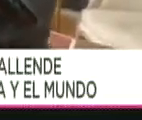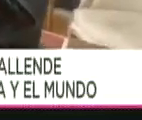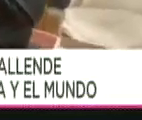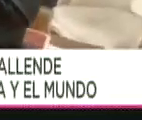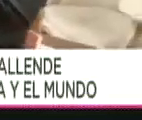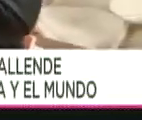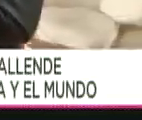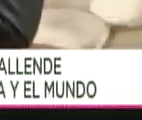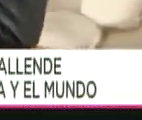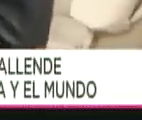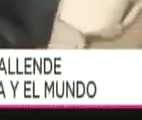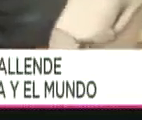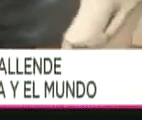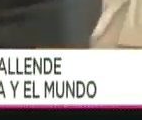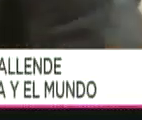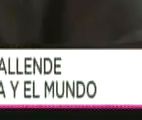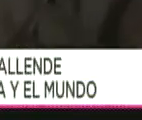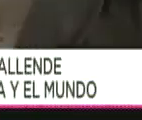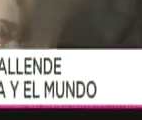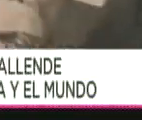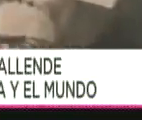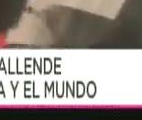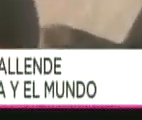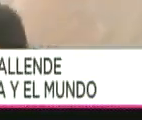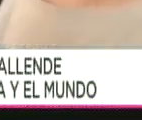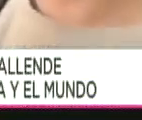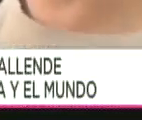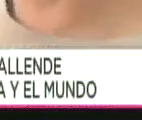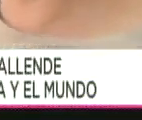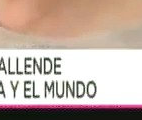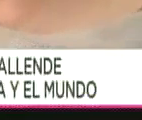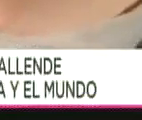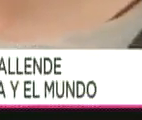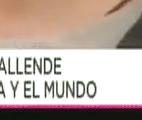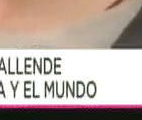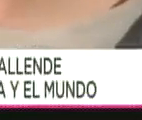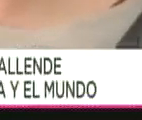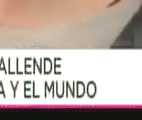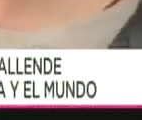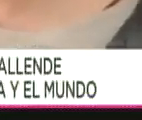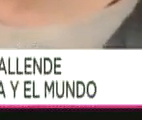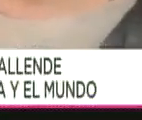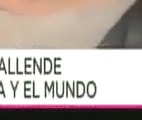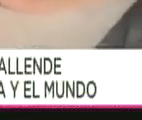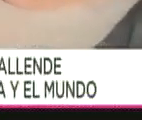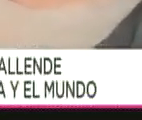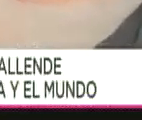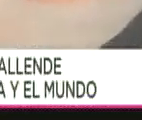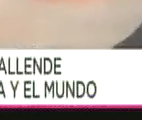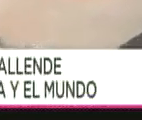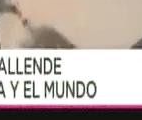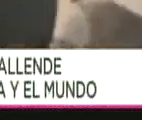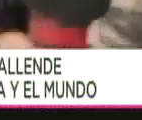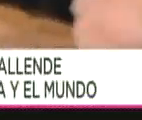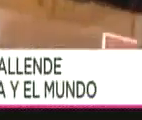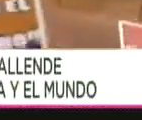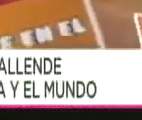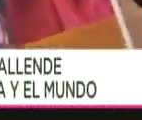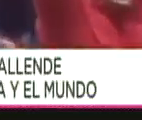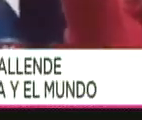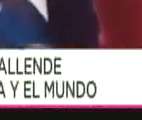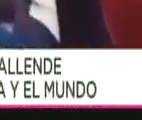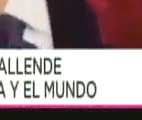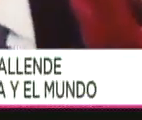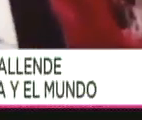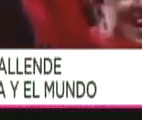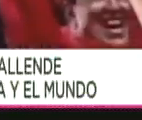Entonces, creo que sí, pues las alamedas, o los, las alamedas que abrió en ese sentido Allende, es un gran